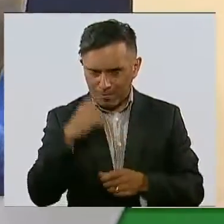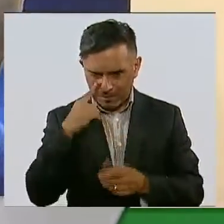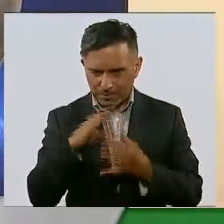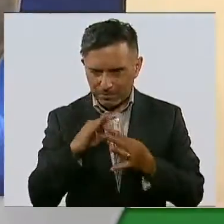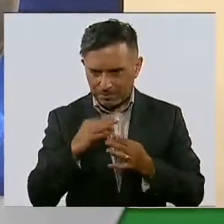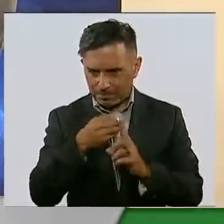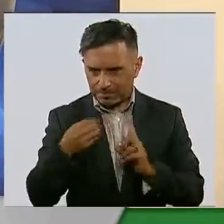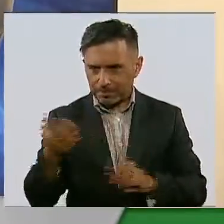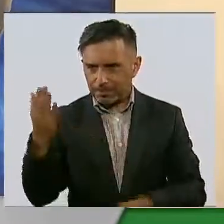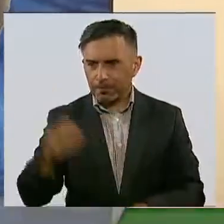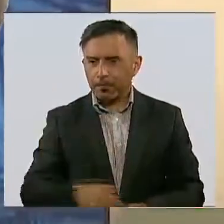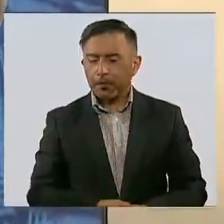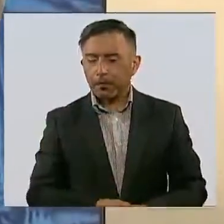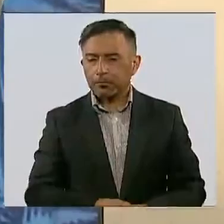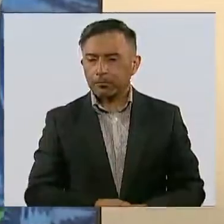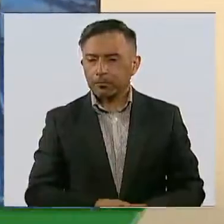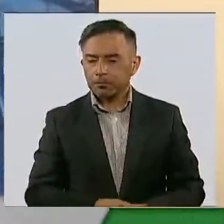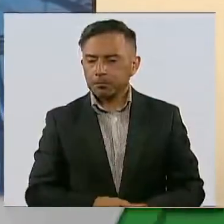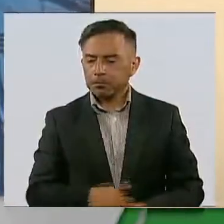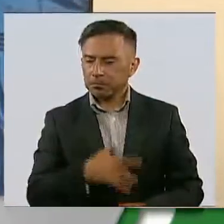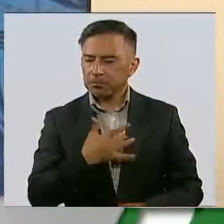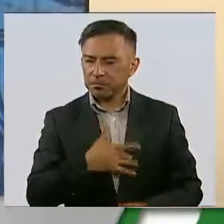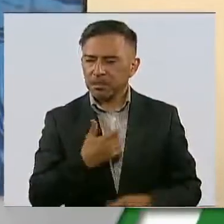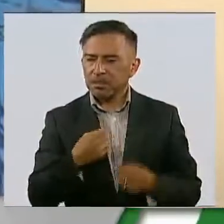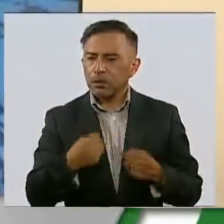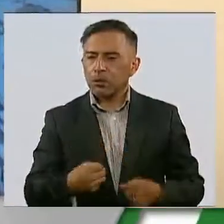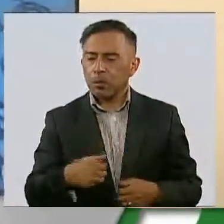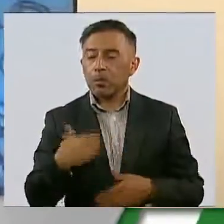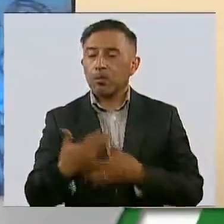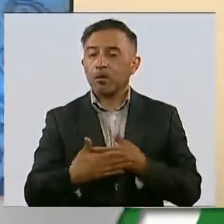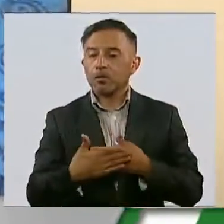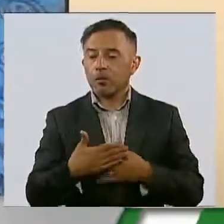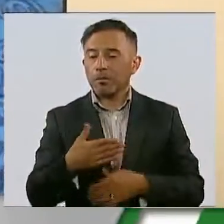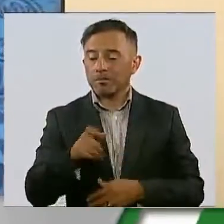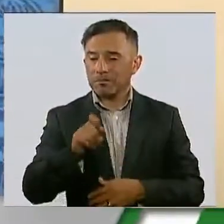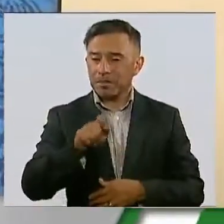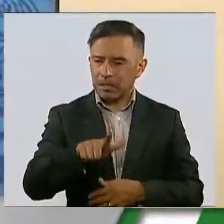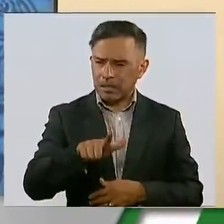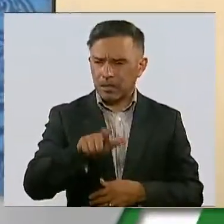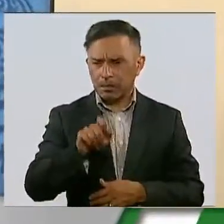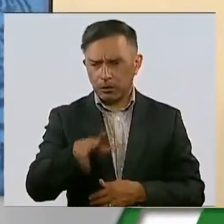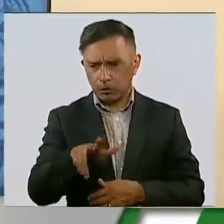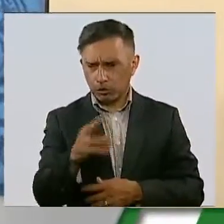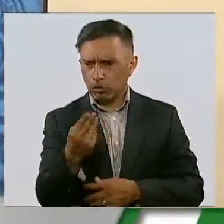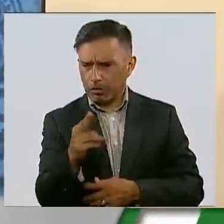Estaremos seguramente recibiéndola la primera, el día 27, 28